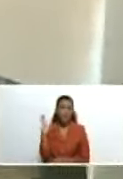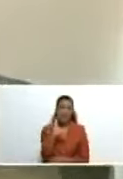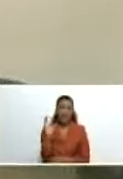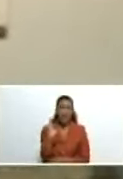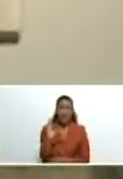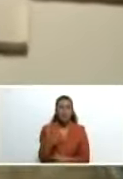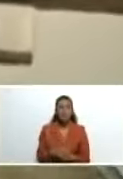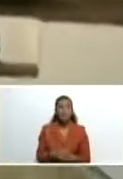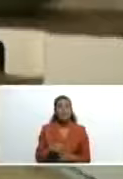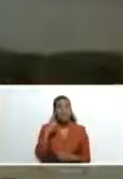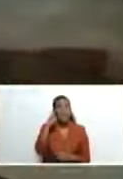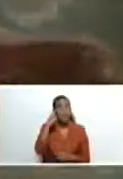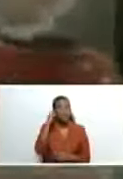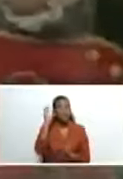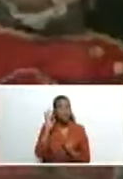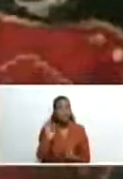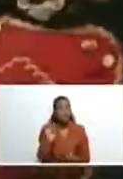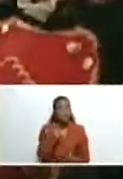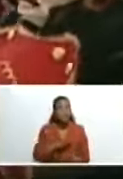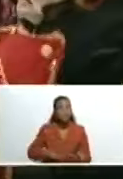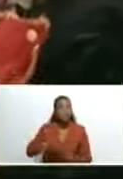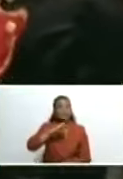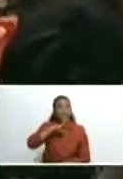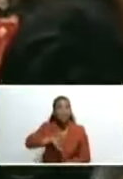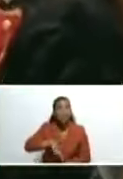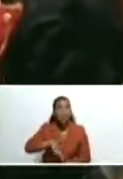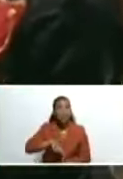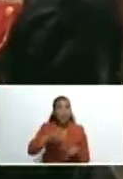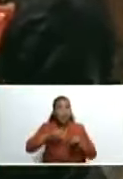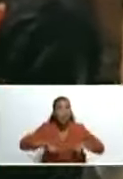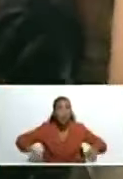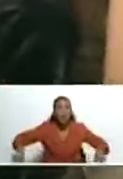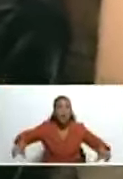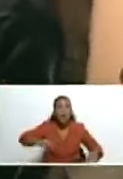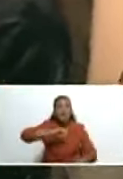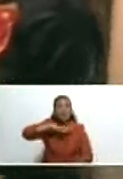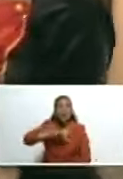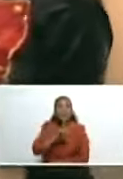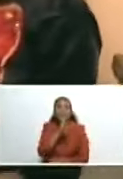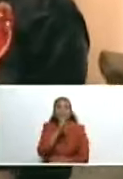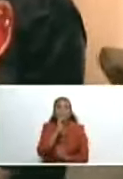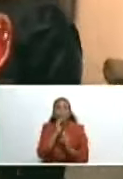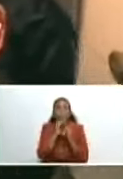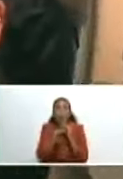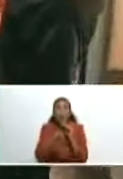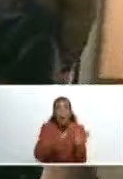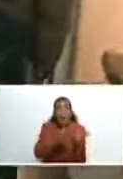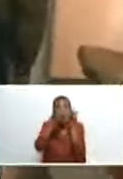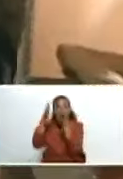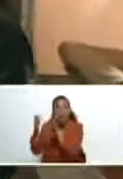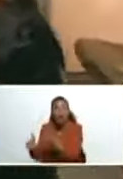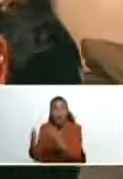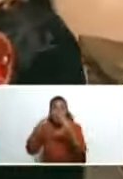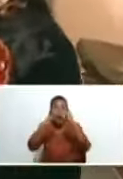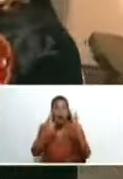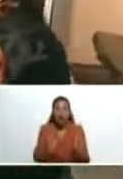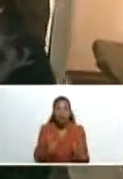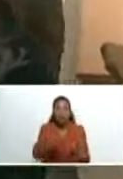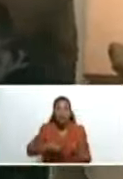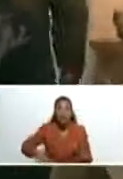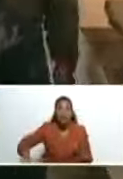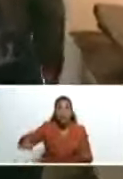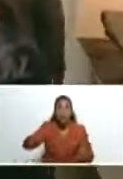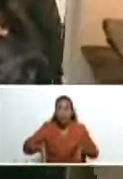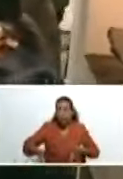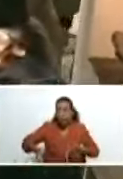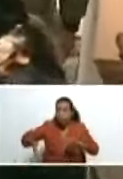la conciencia sobre la historia que encierran estos sitios. Aquí al ladito está nada más y nada menos que una gigantesca